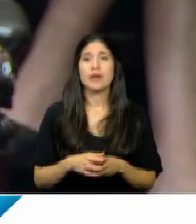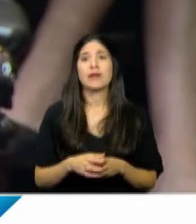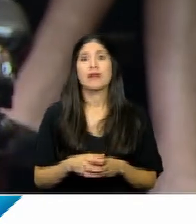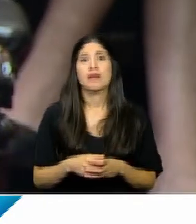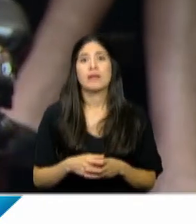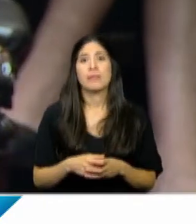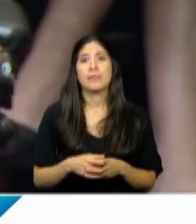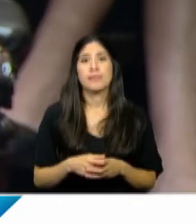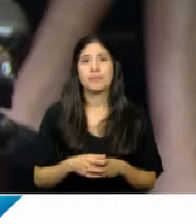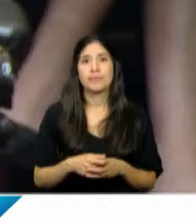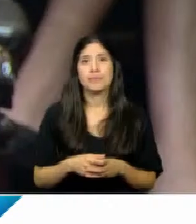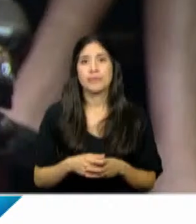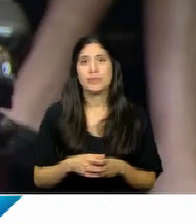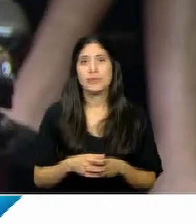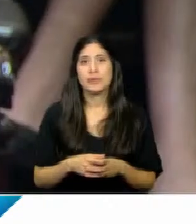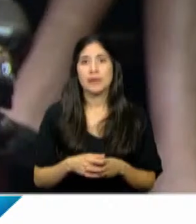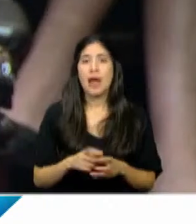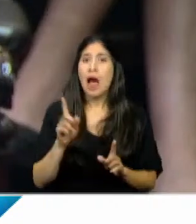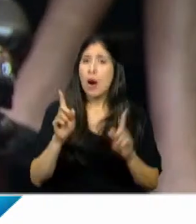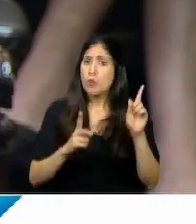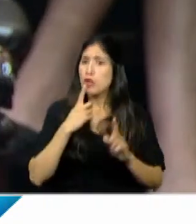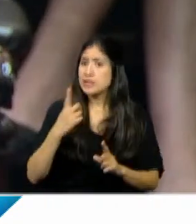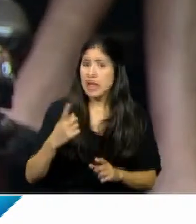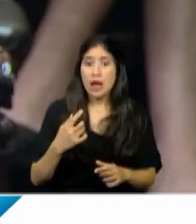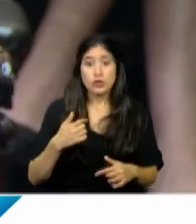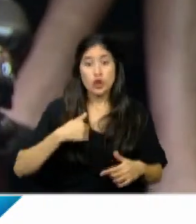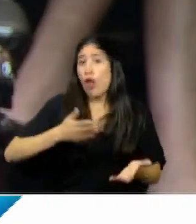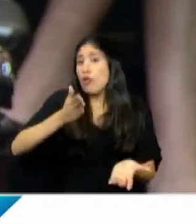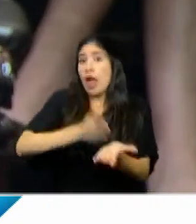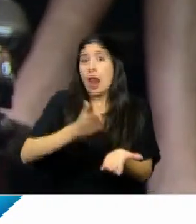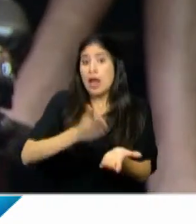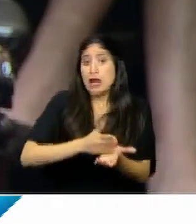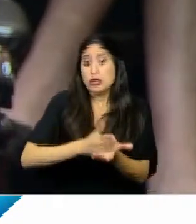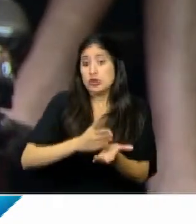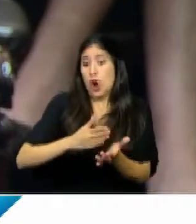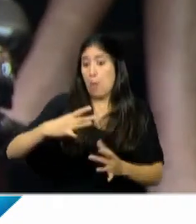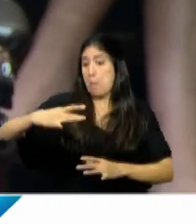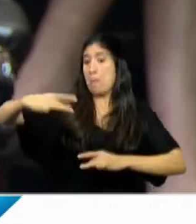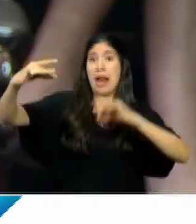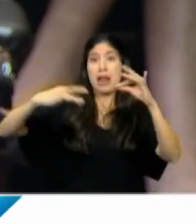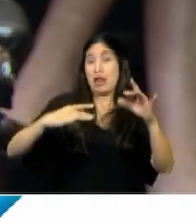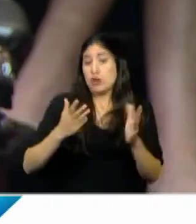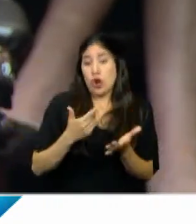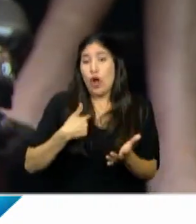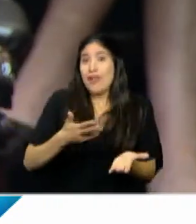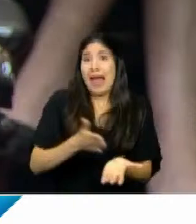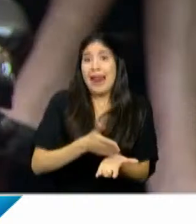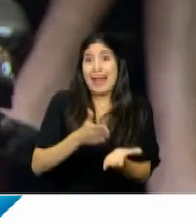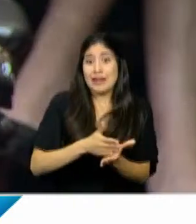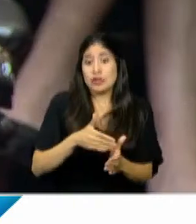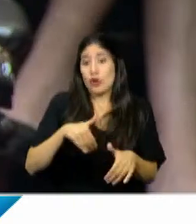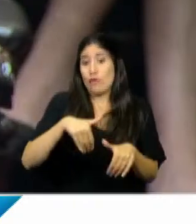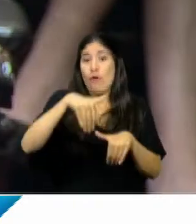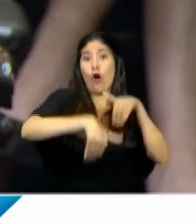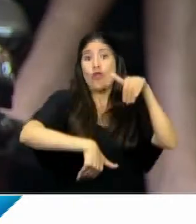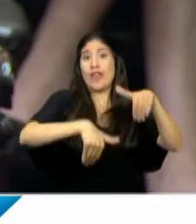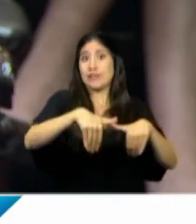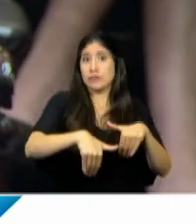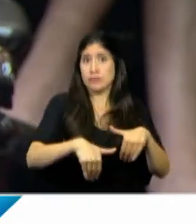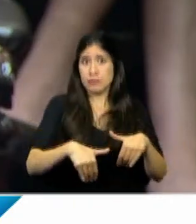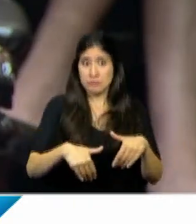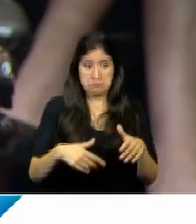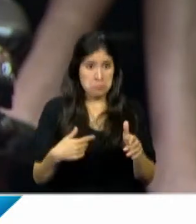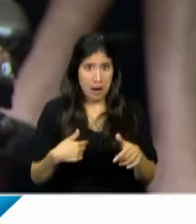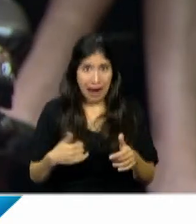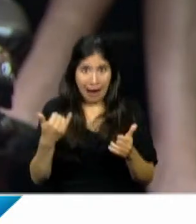casi absoluto, el derecho a ser elegido. Y la verdad es que no está en ningún lado. En ningún lado dice que es un derecho absoluto y que no